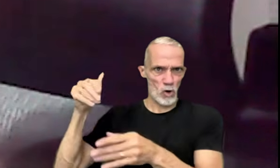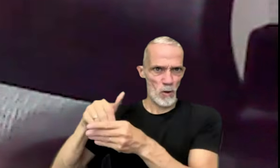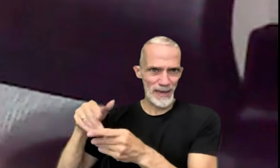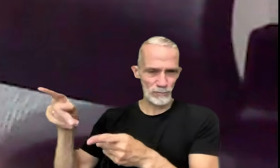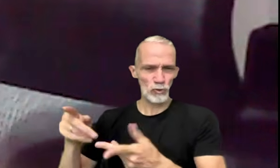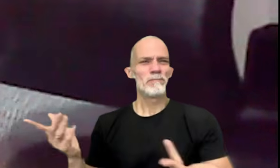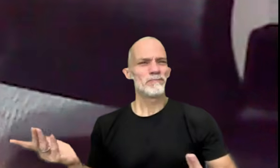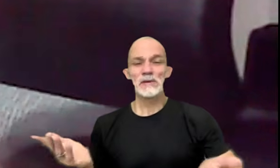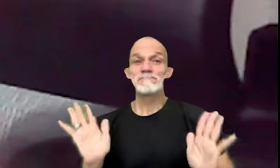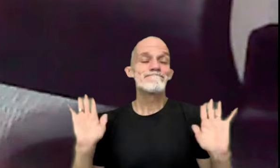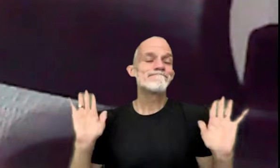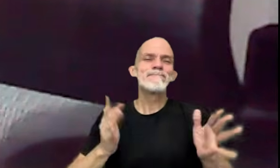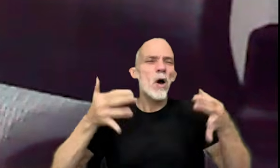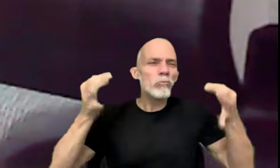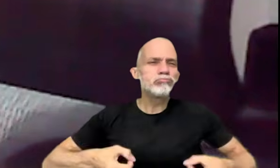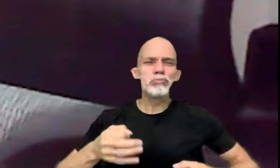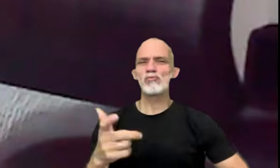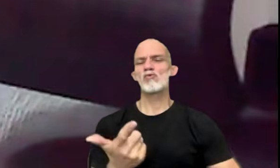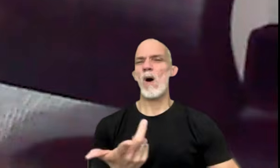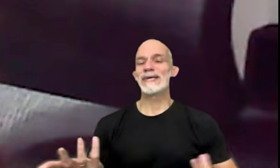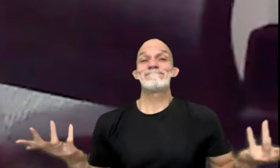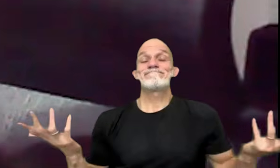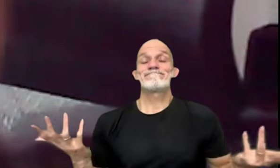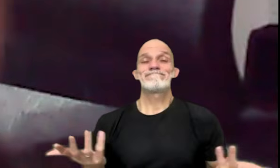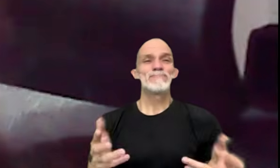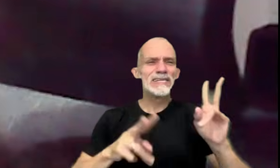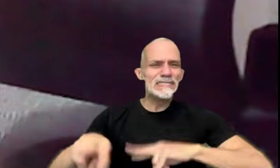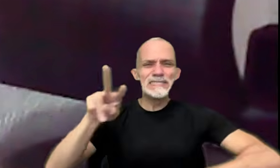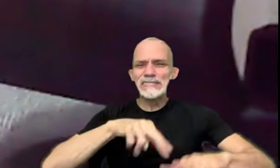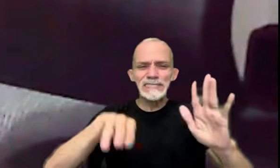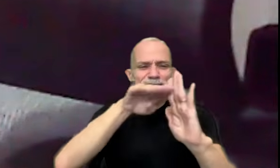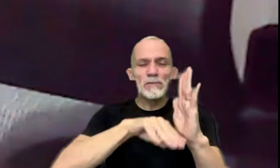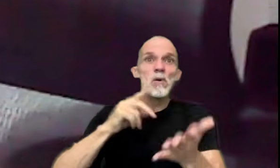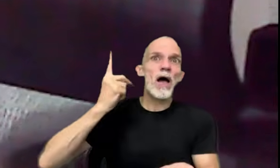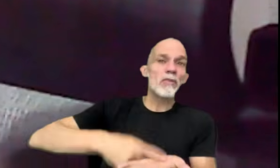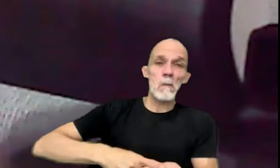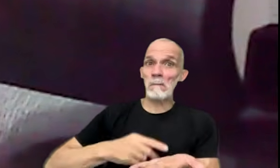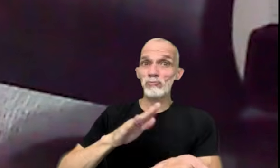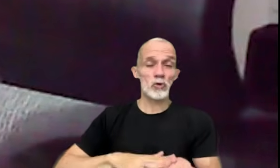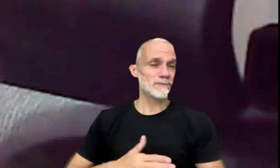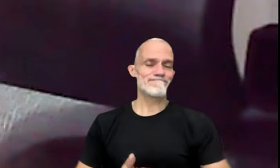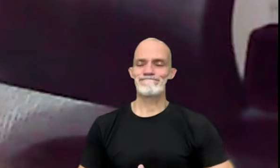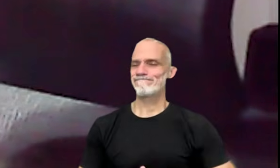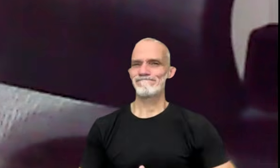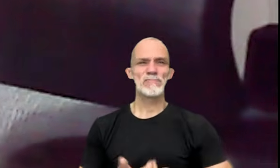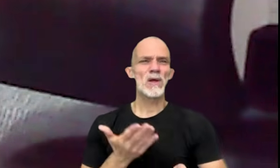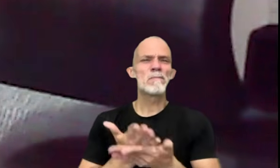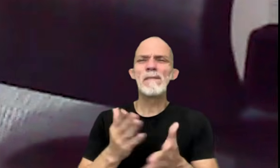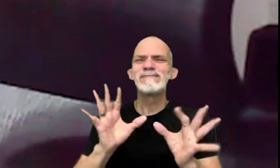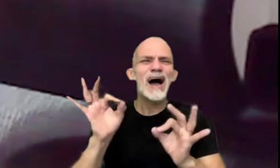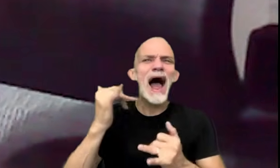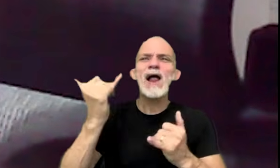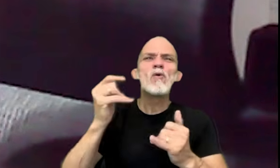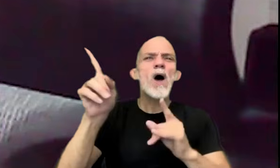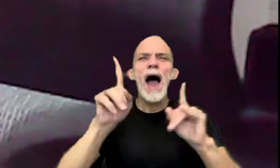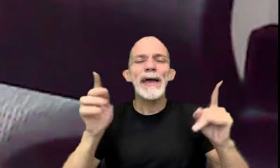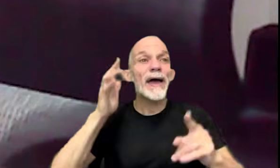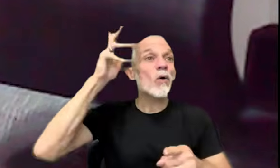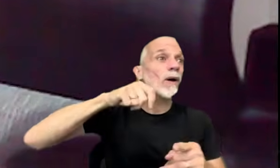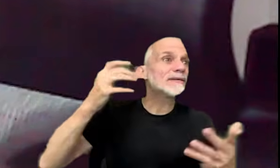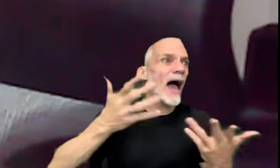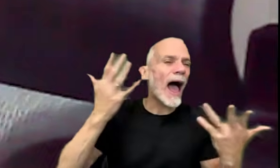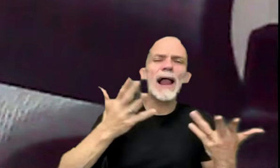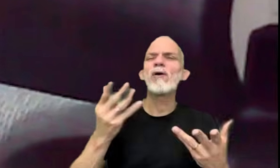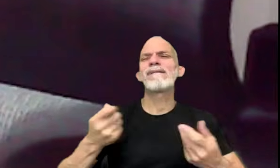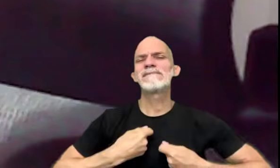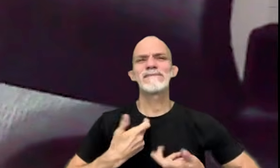Pero la verdad es que nada está dicho, no encontramos nunca dictámenes al respecto y siempre pedimos, si alguien tiene algo de esto,